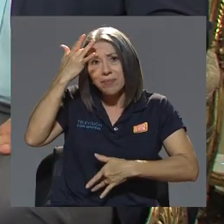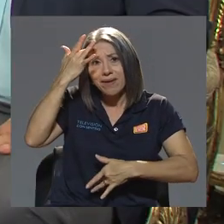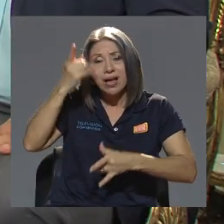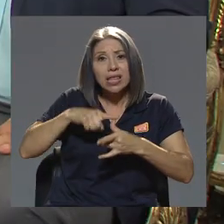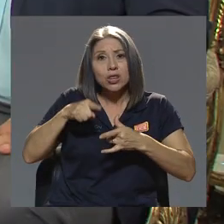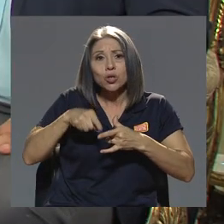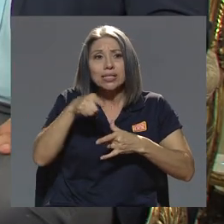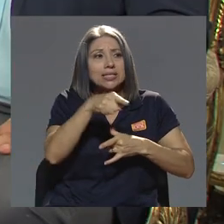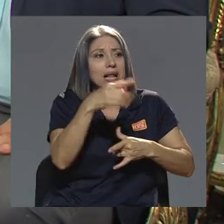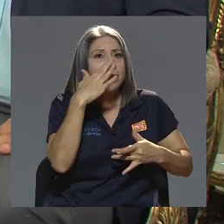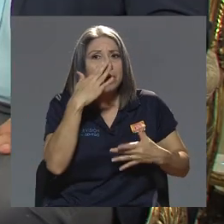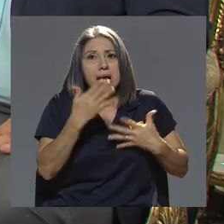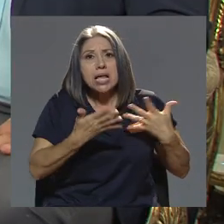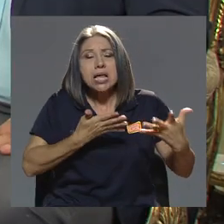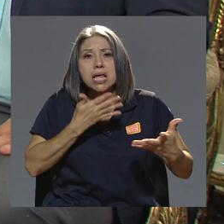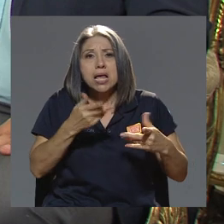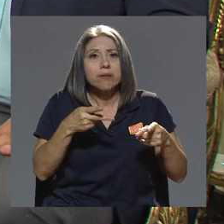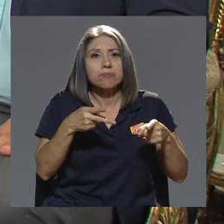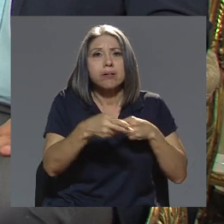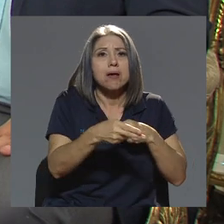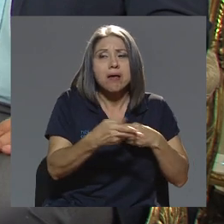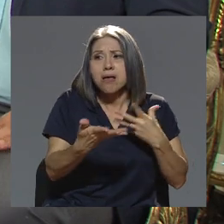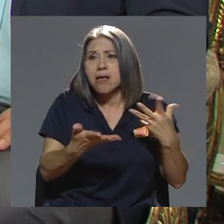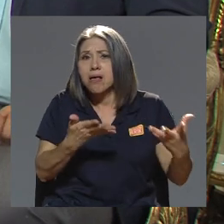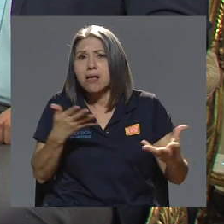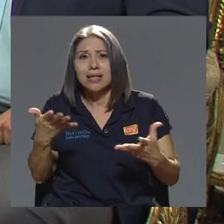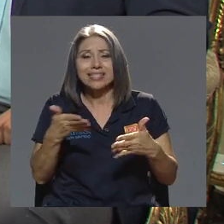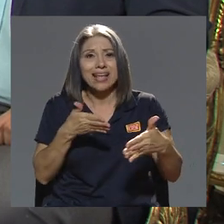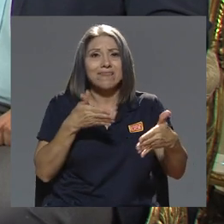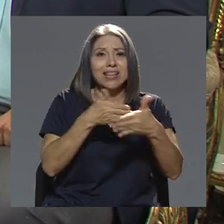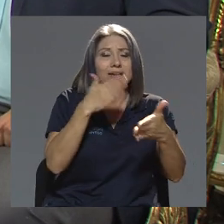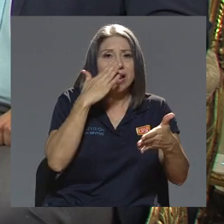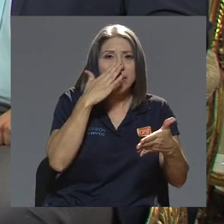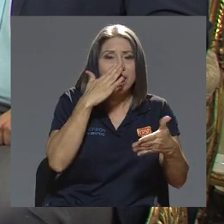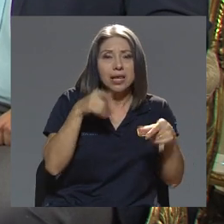se afectaba a la madre y se afectaba a la producción. Yo recuerdo. Sí. Porque la